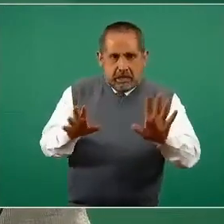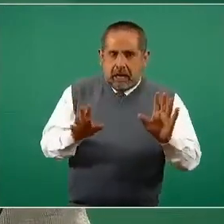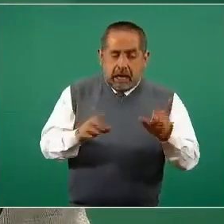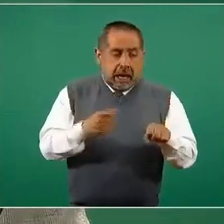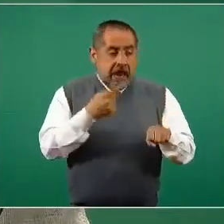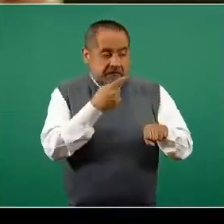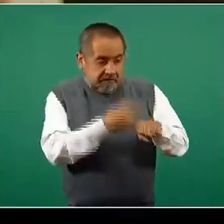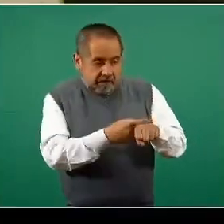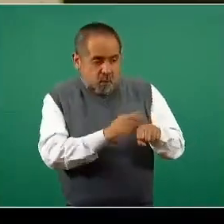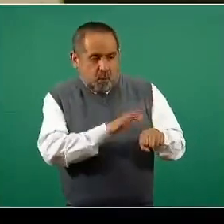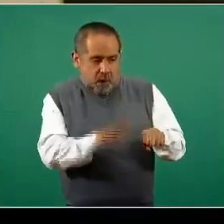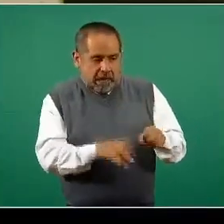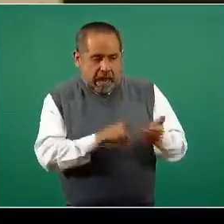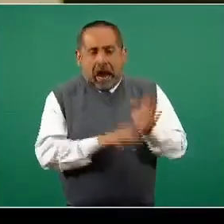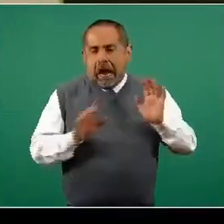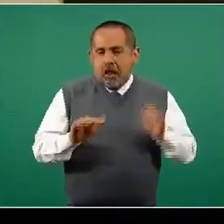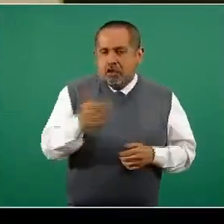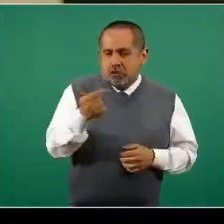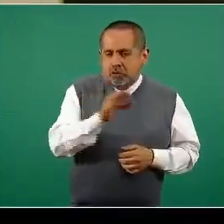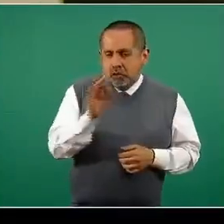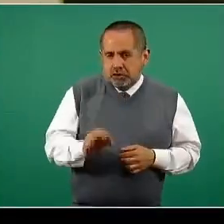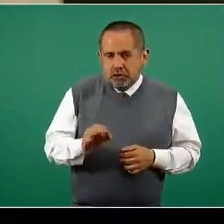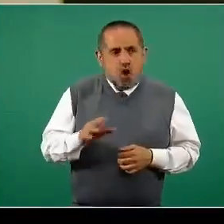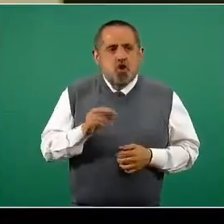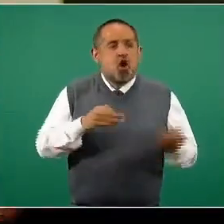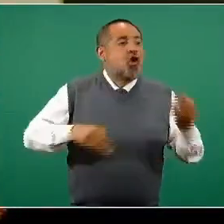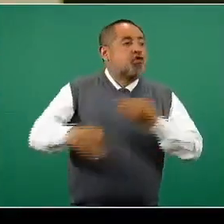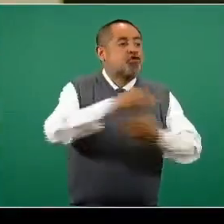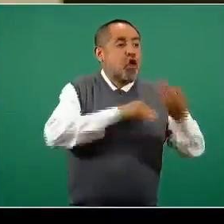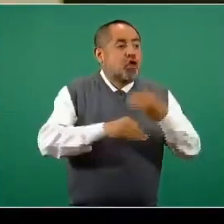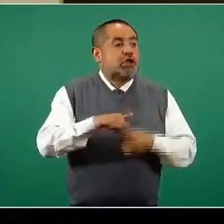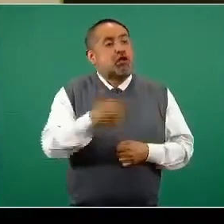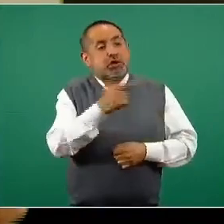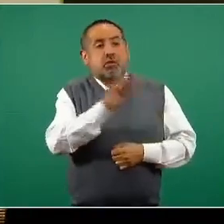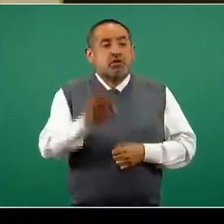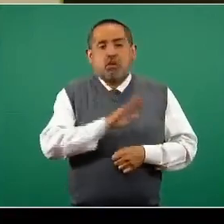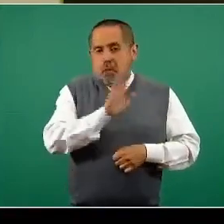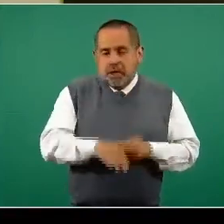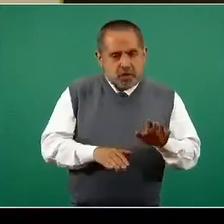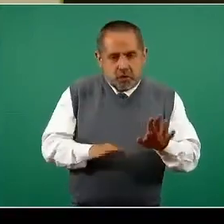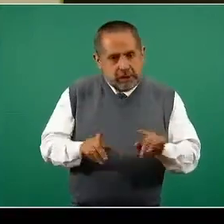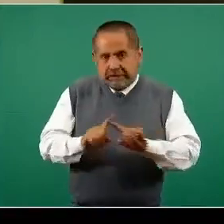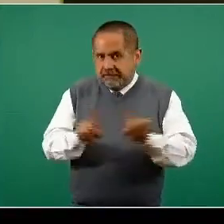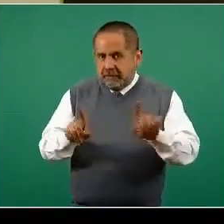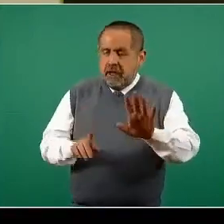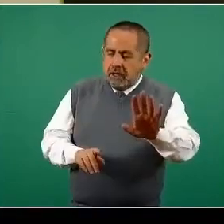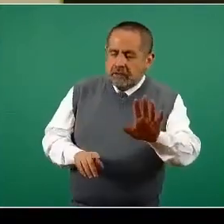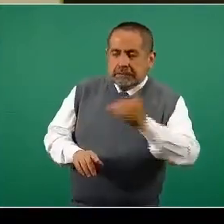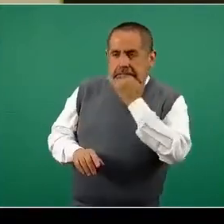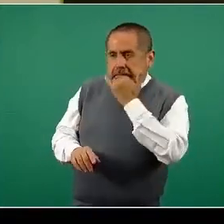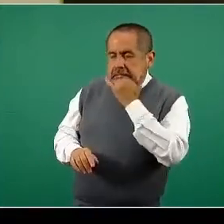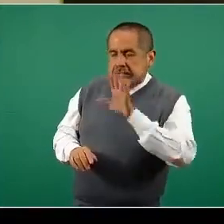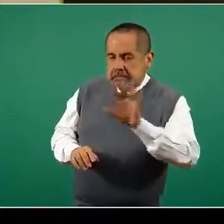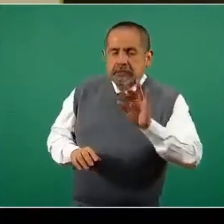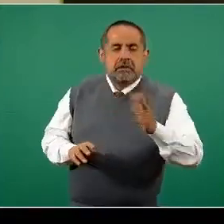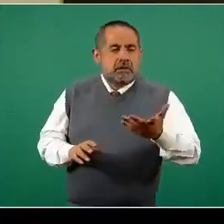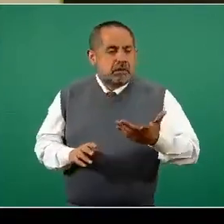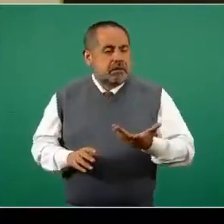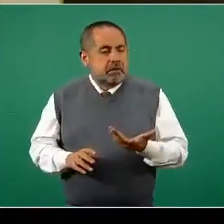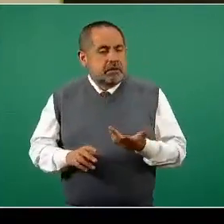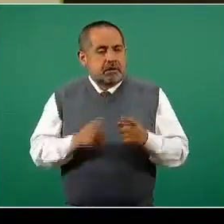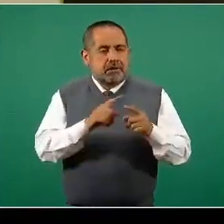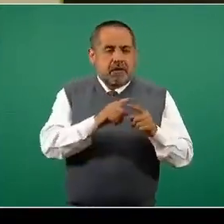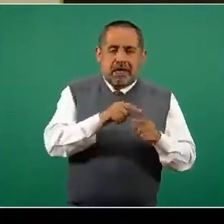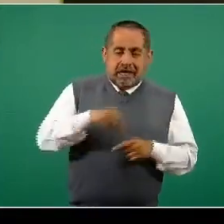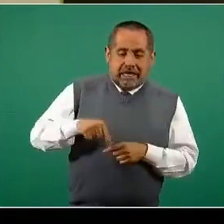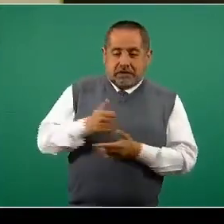sí. Es de 12% en zonas rurales y 8% en zonas urbanas.